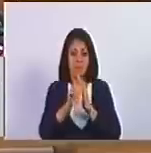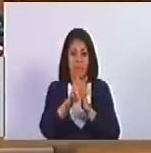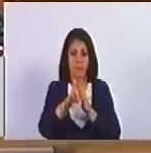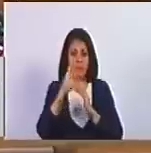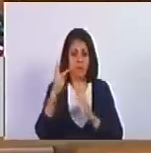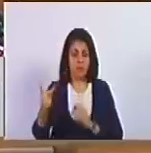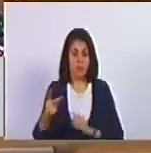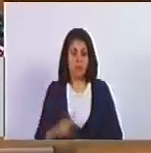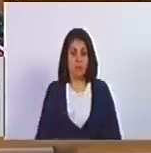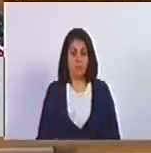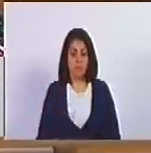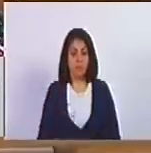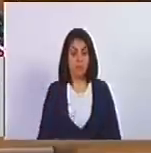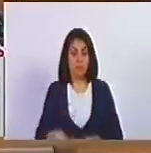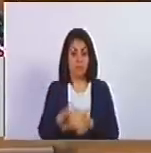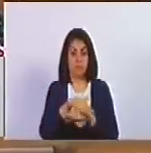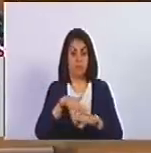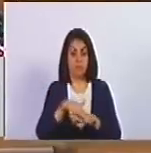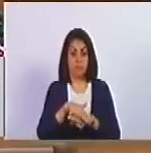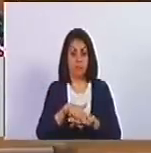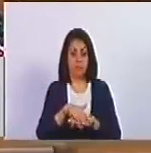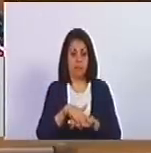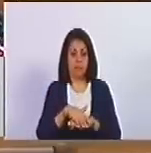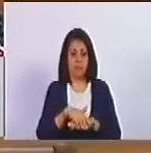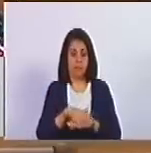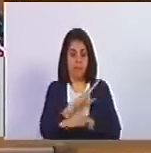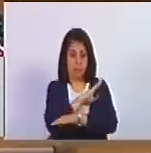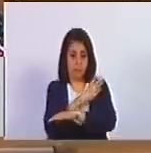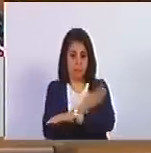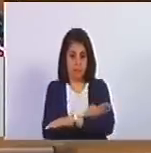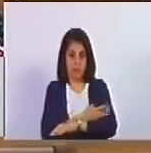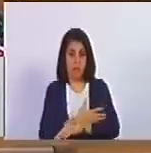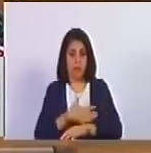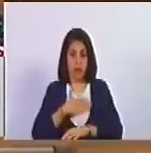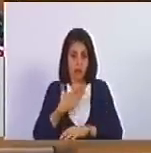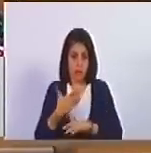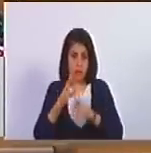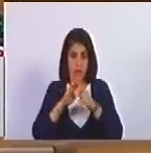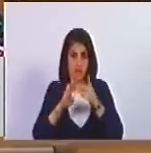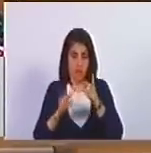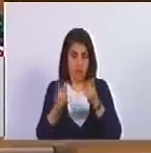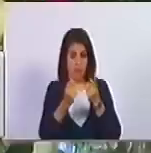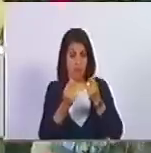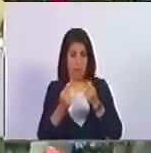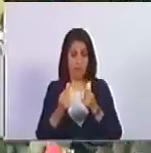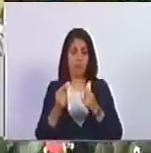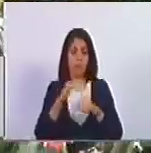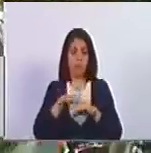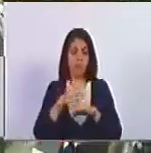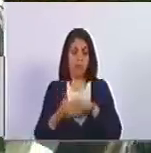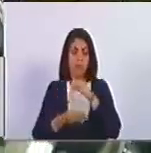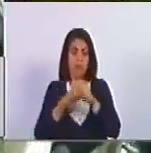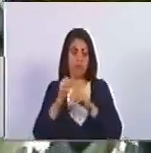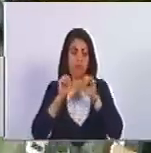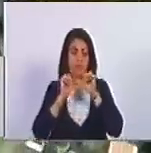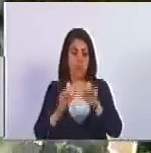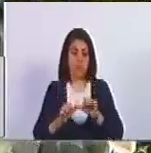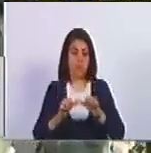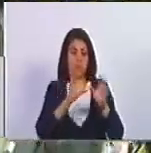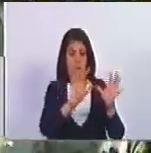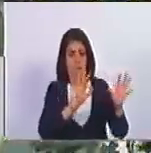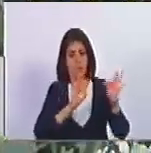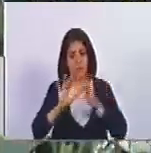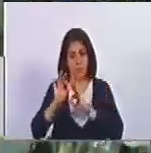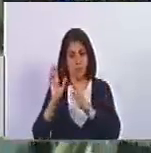Artículo 32. El Ministerio del Poder Popular con competencia en materia de economía y finanzas establecerá el